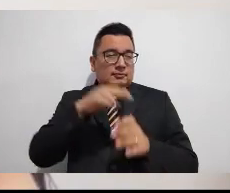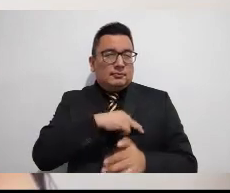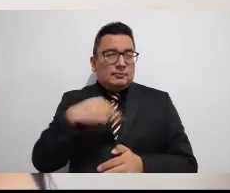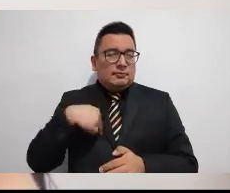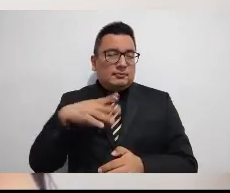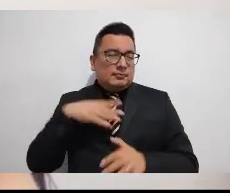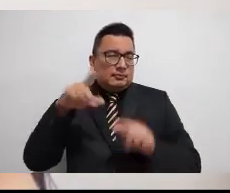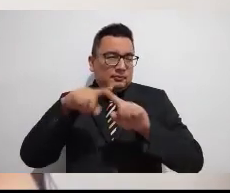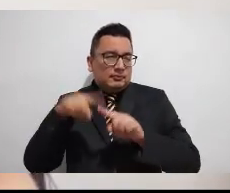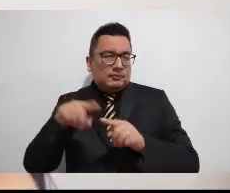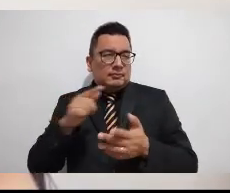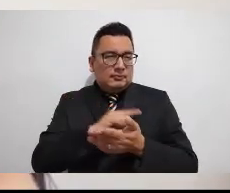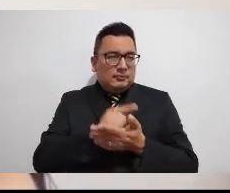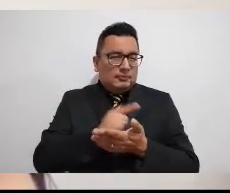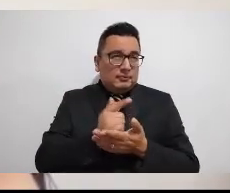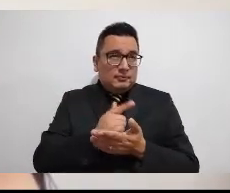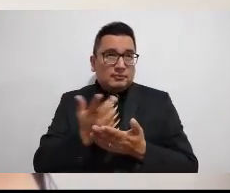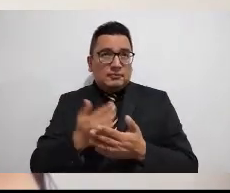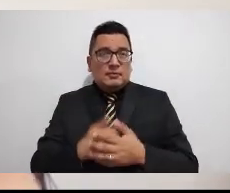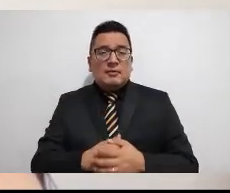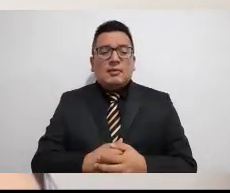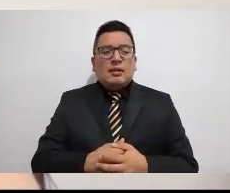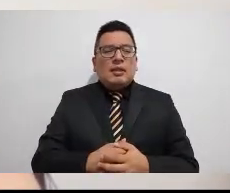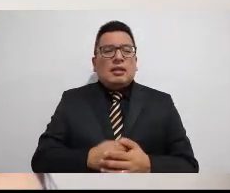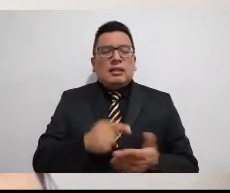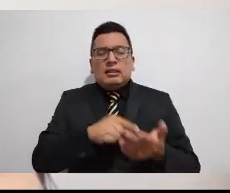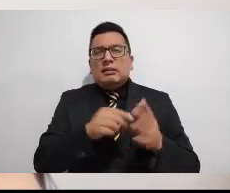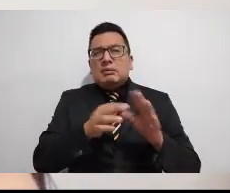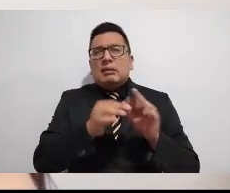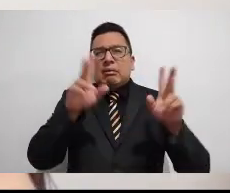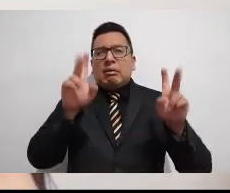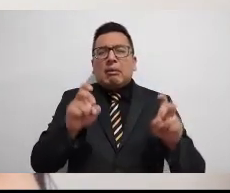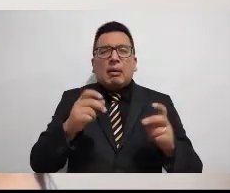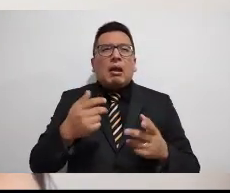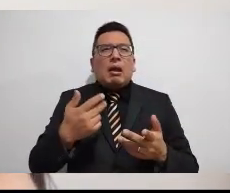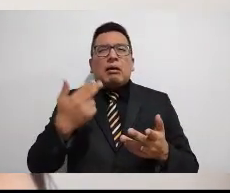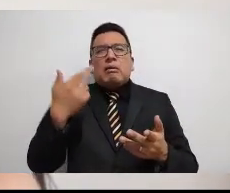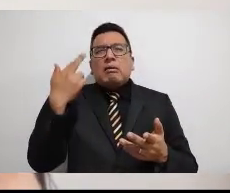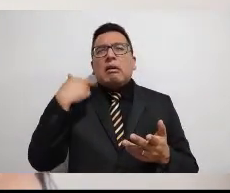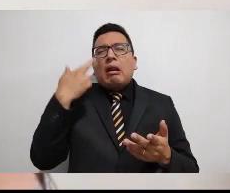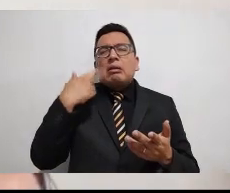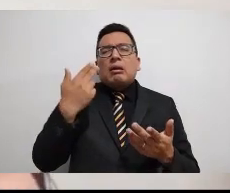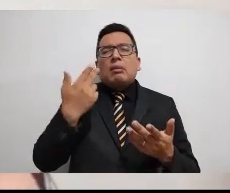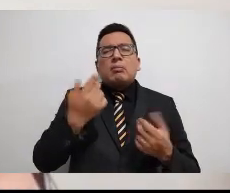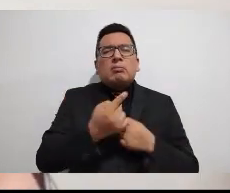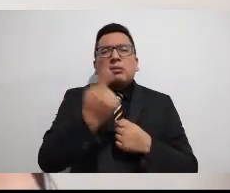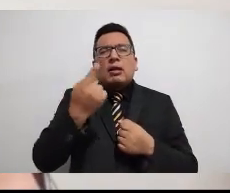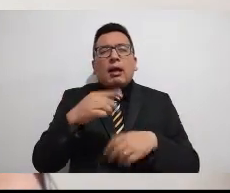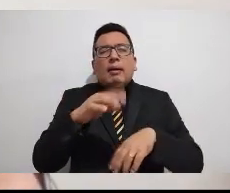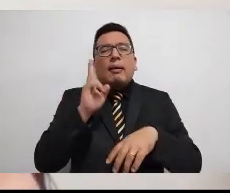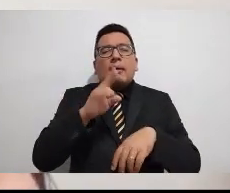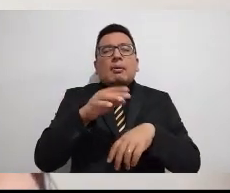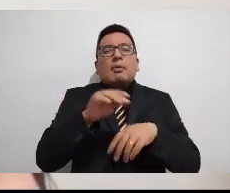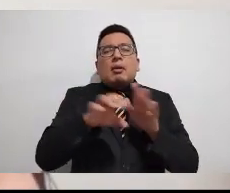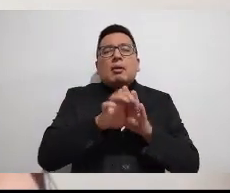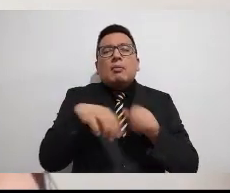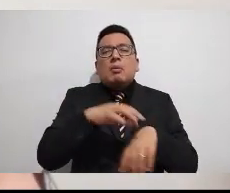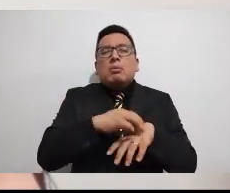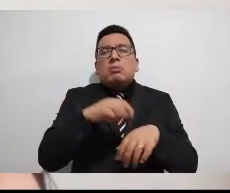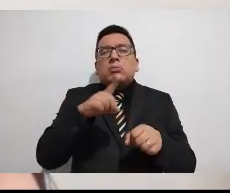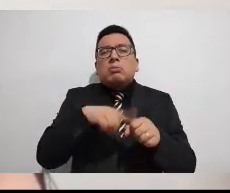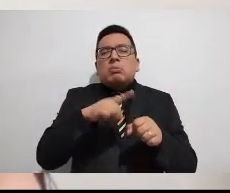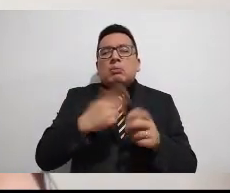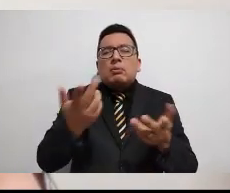hay varios textos sobre pigmentocracia, ¿no? De qué tono de piel son las personas que están, pues, por ejemplo,